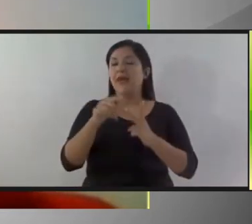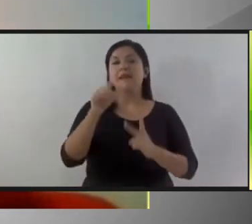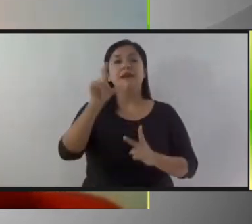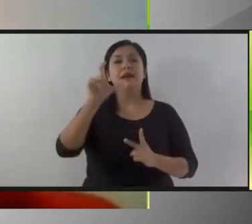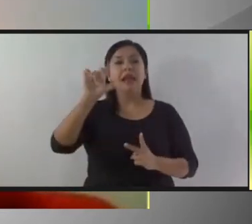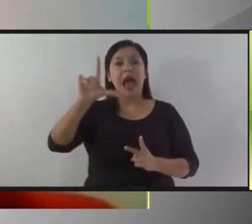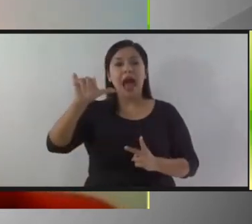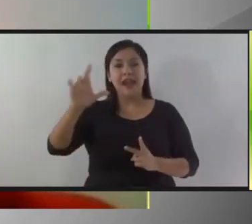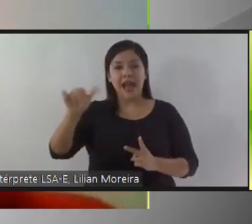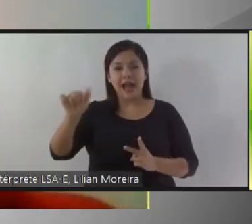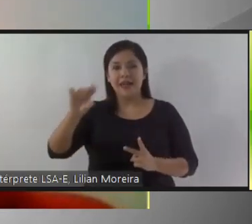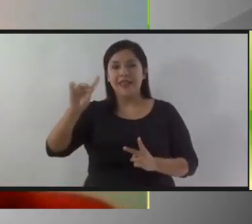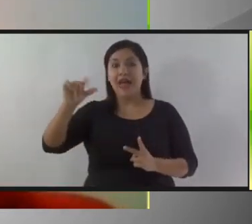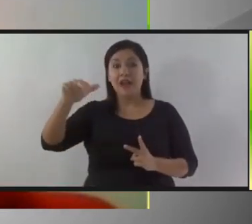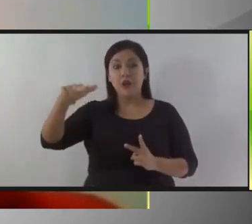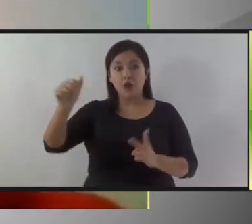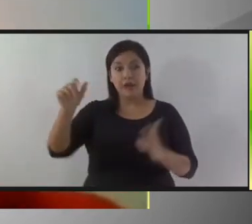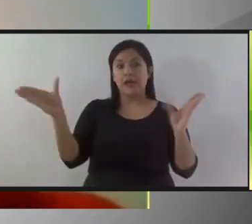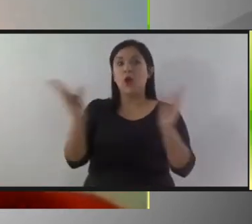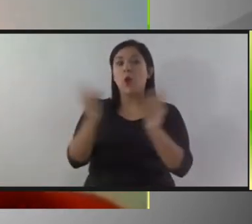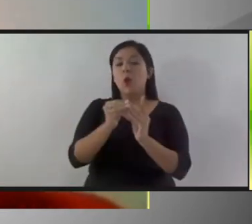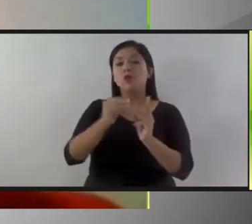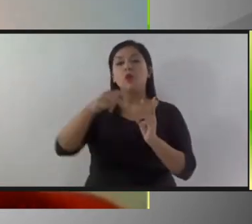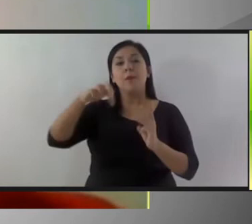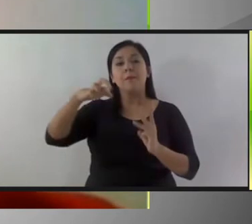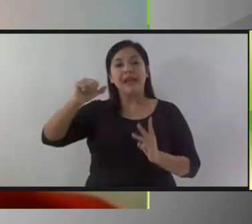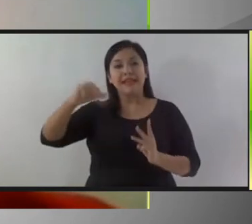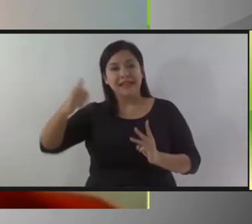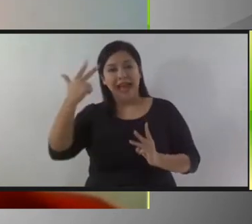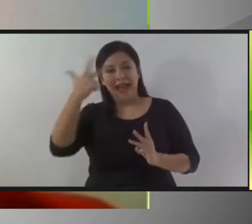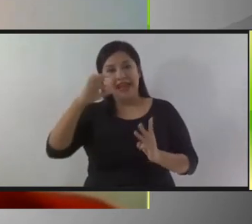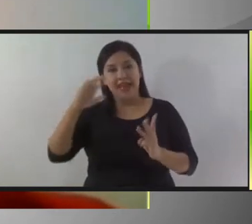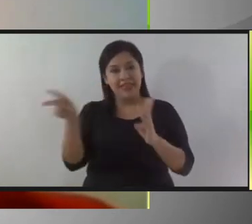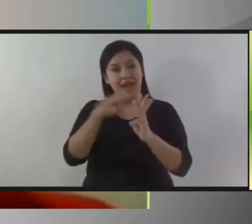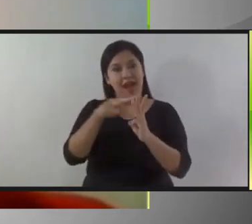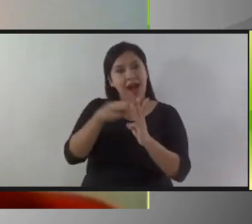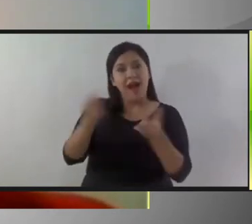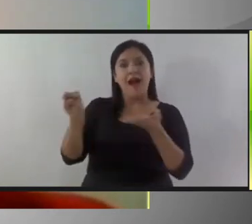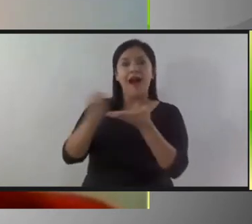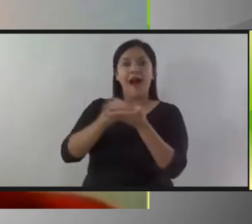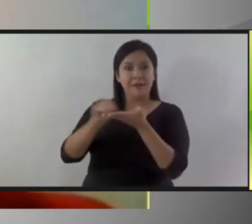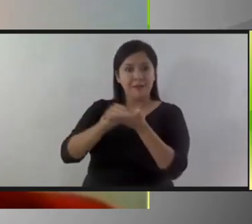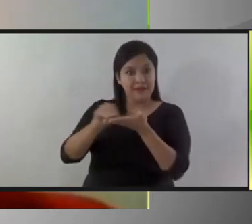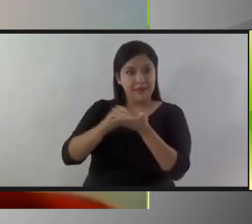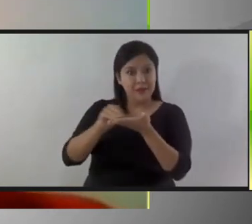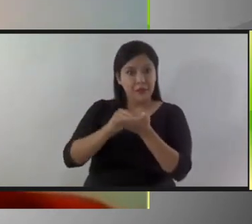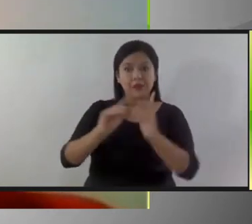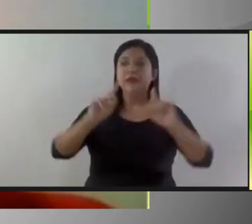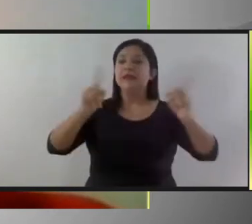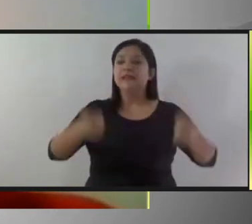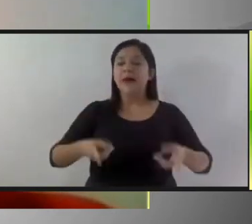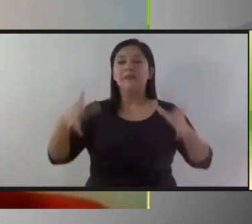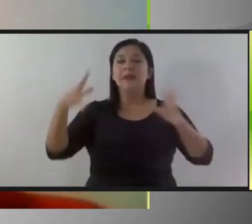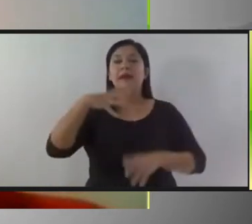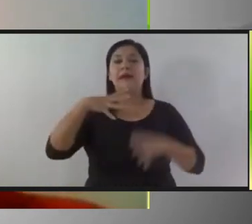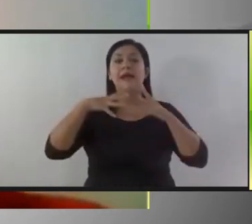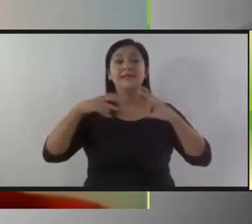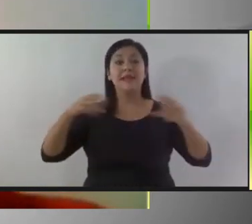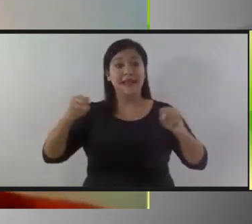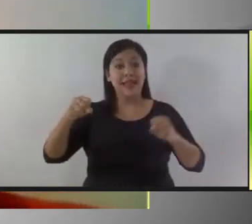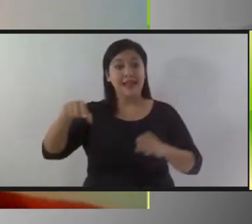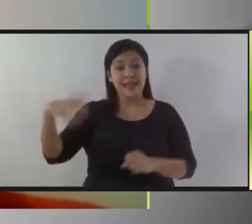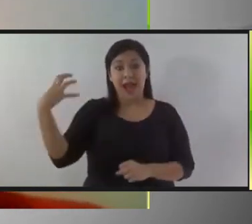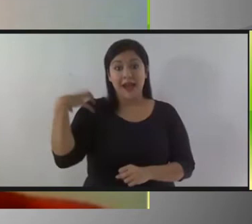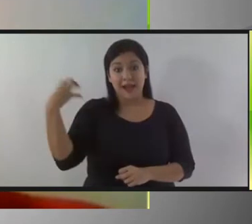está administrando junto con Marina Heredia, y también agradecemos a la Secretaría General de la Facultad de Filosofía